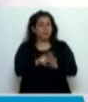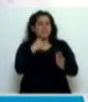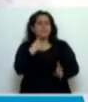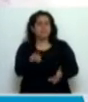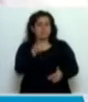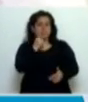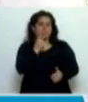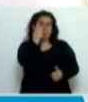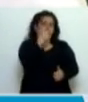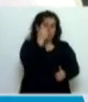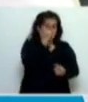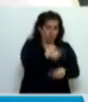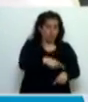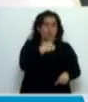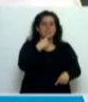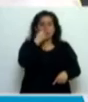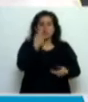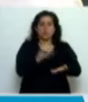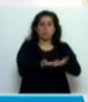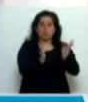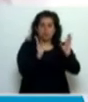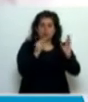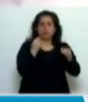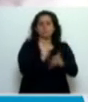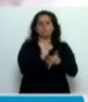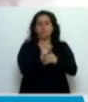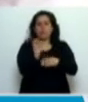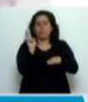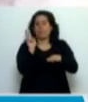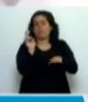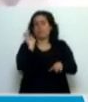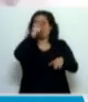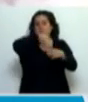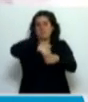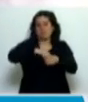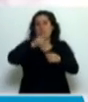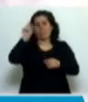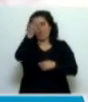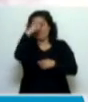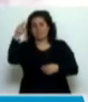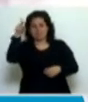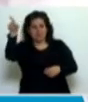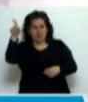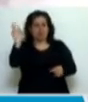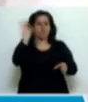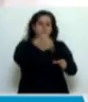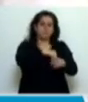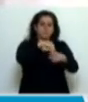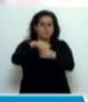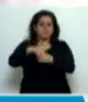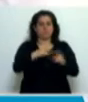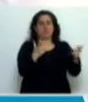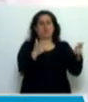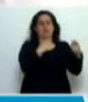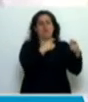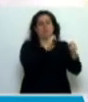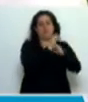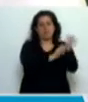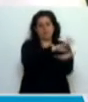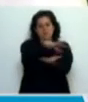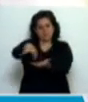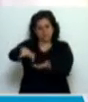un lado, la declaración de interés público por la protección de la participación que tiene el Estado Nacional en algunas empresas, del